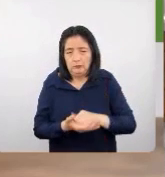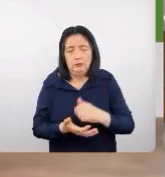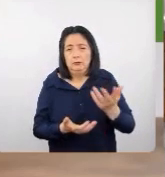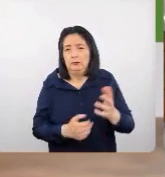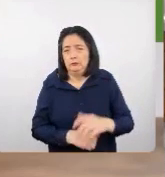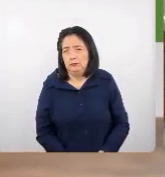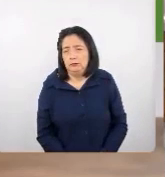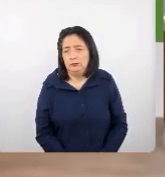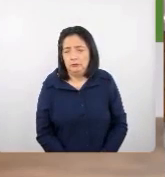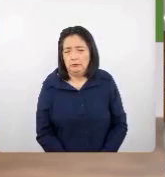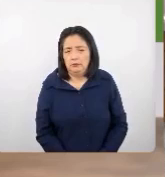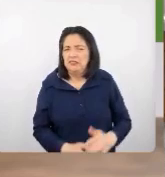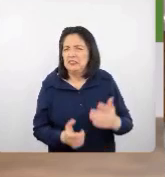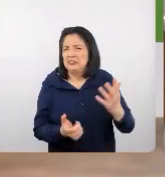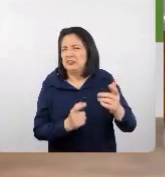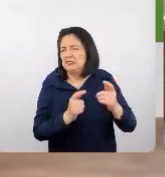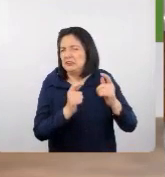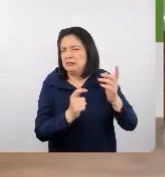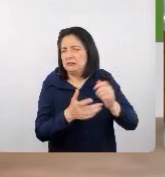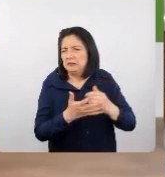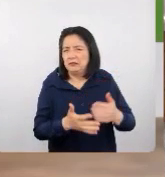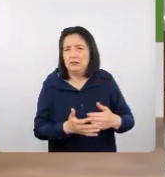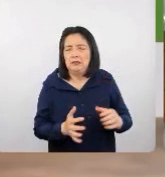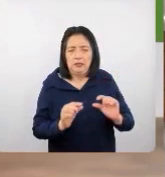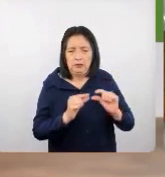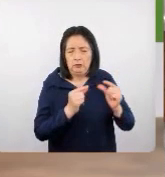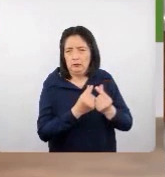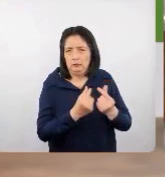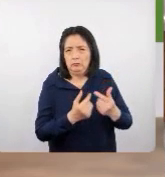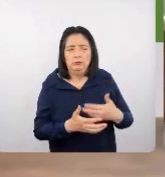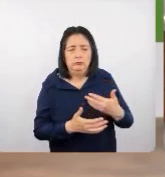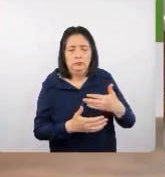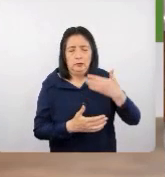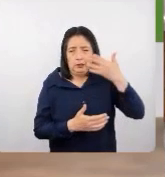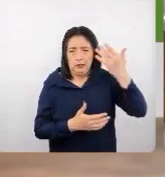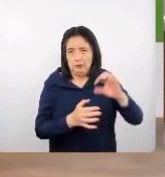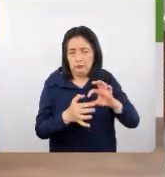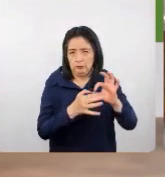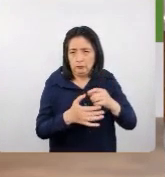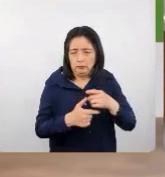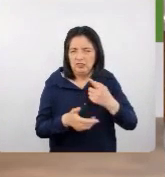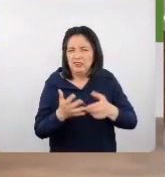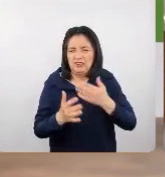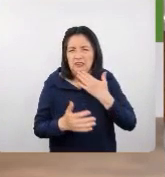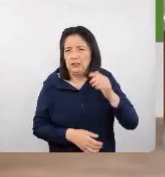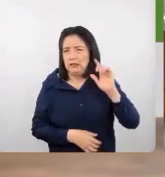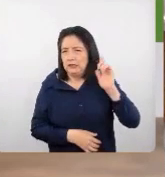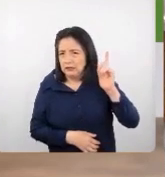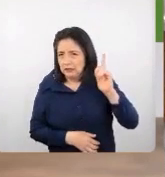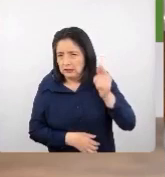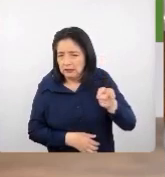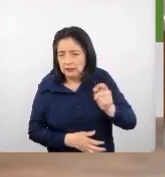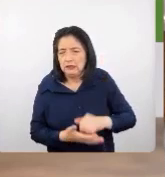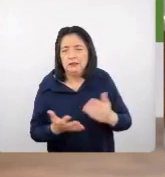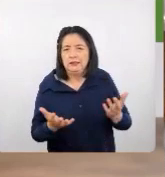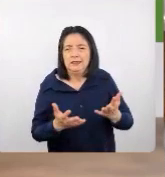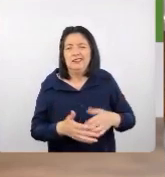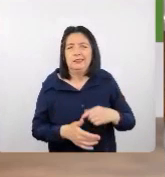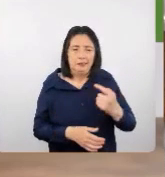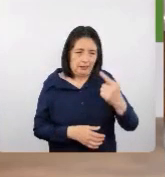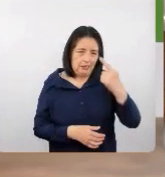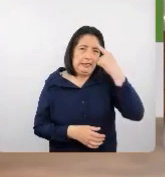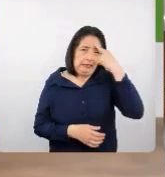tour operador en Emiratos Árabes Unidos, quien lidera esta tour operación es de originario de la